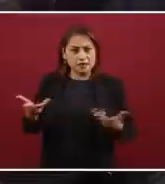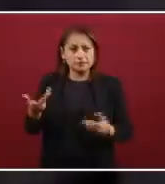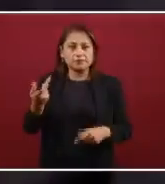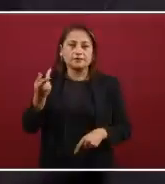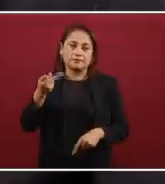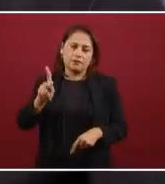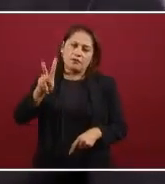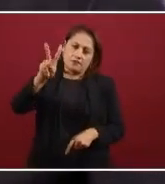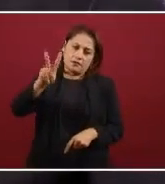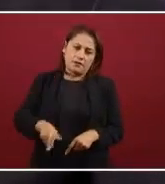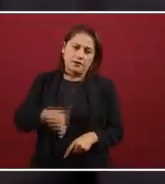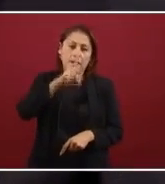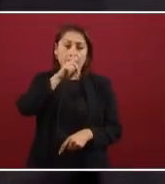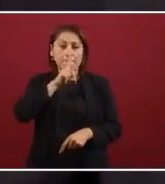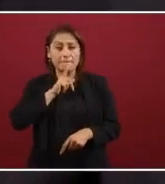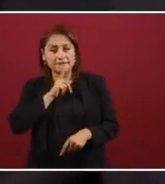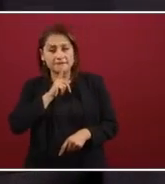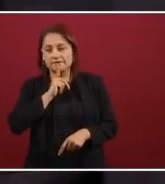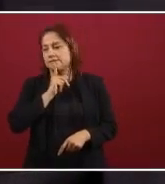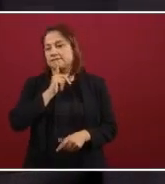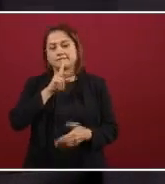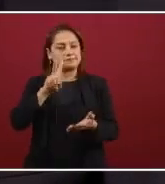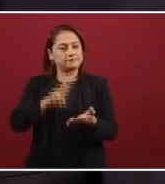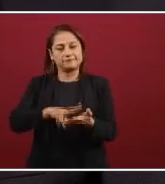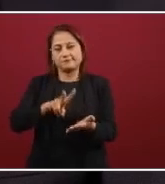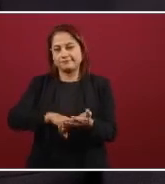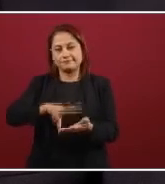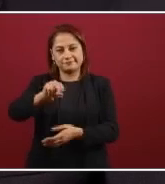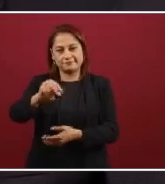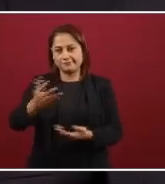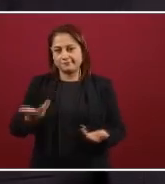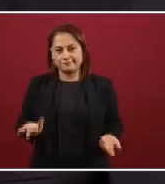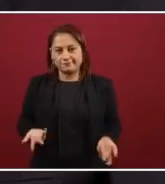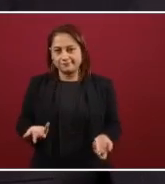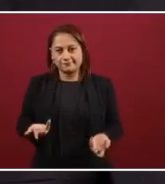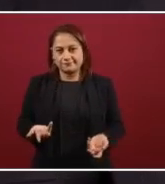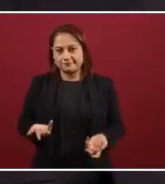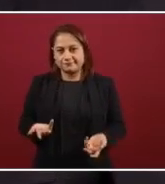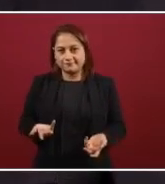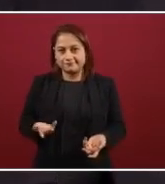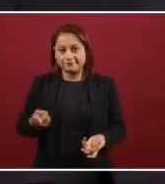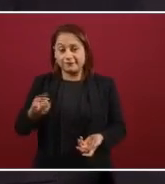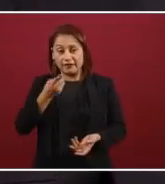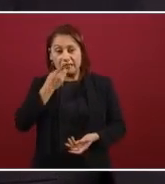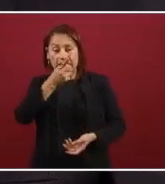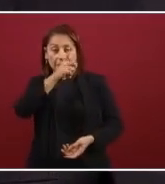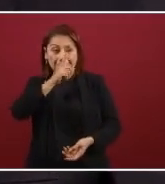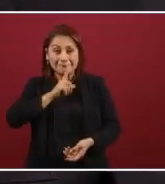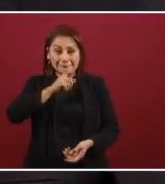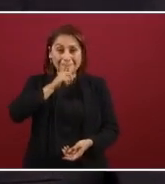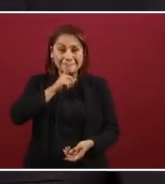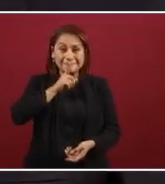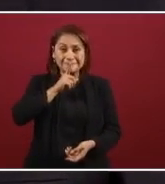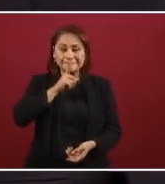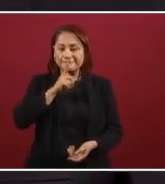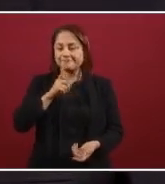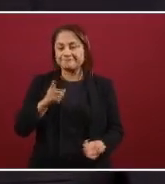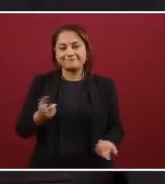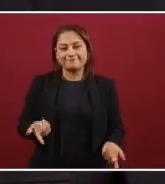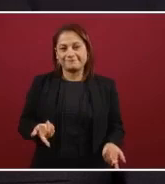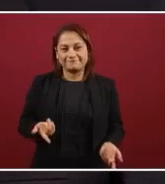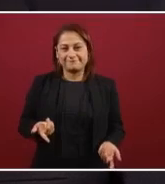estar mintiendo. Ahí sí, nada de estar diciendo mentiras, porque